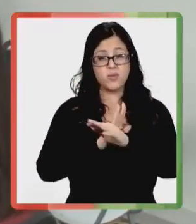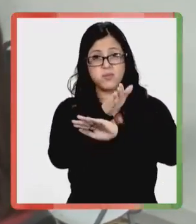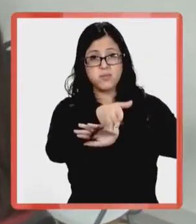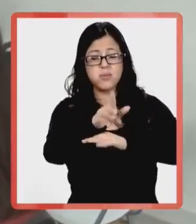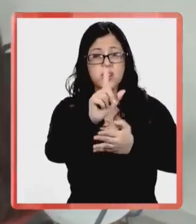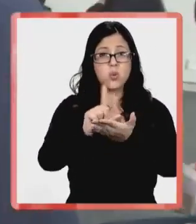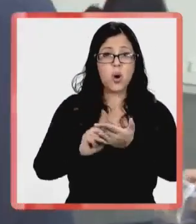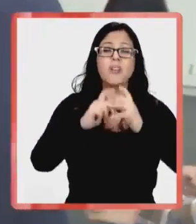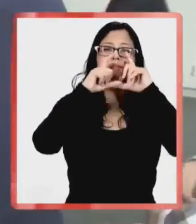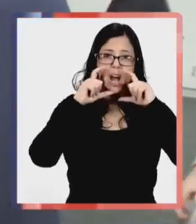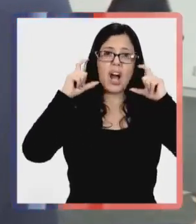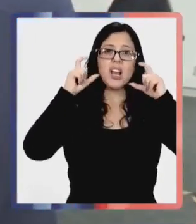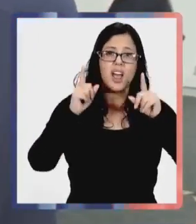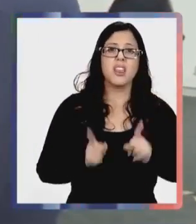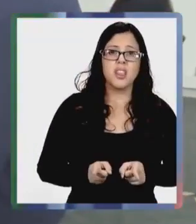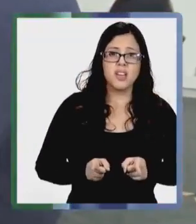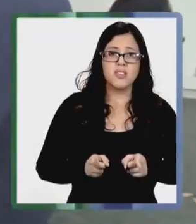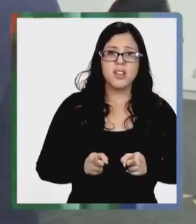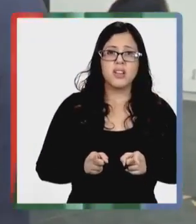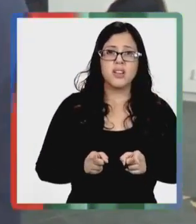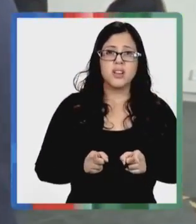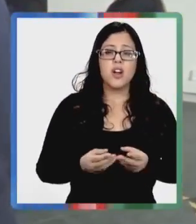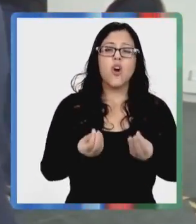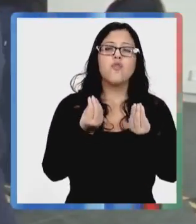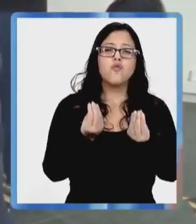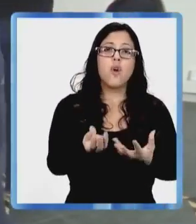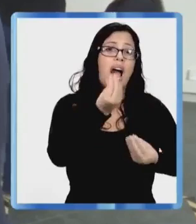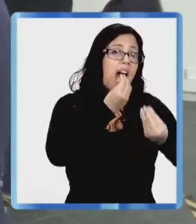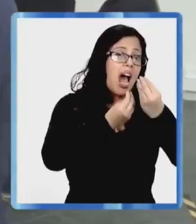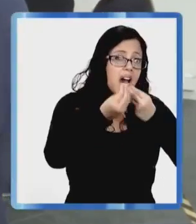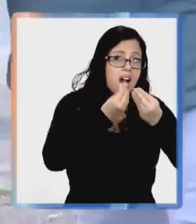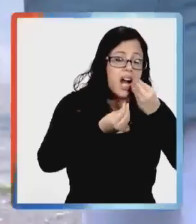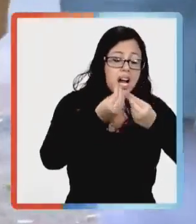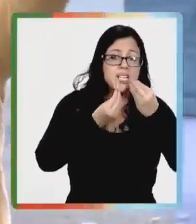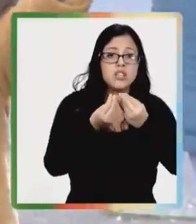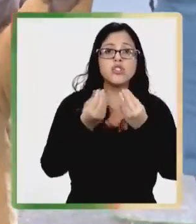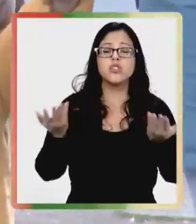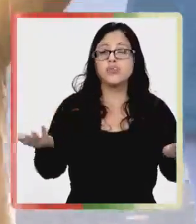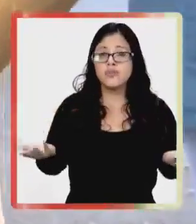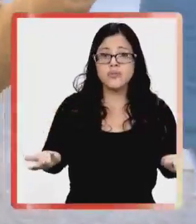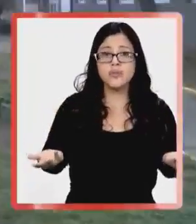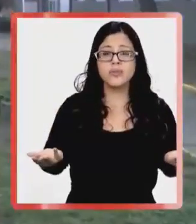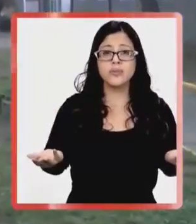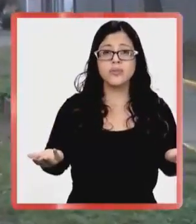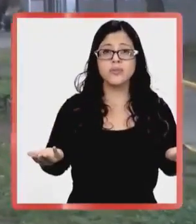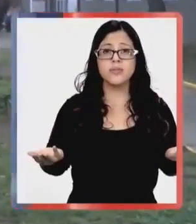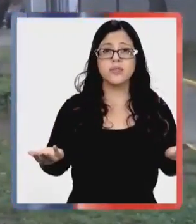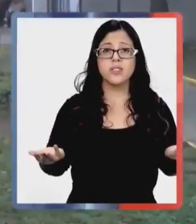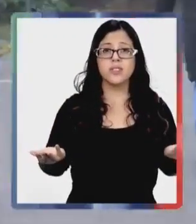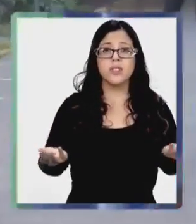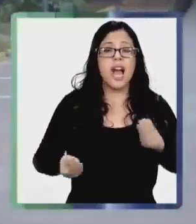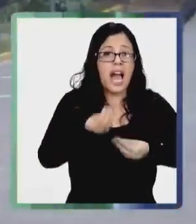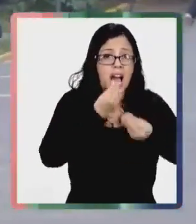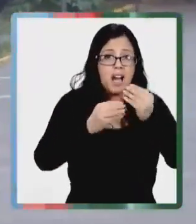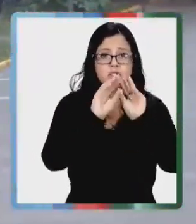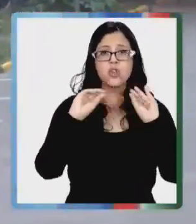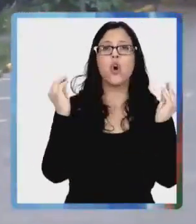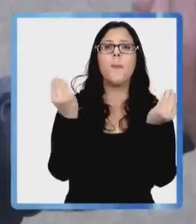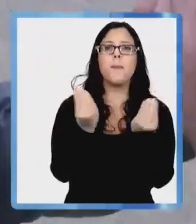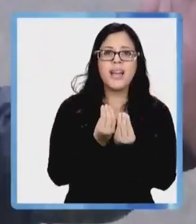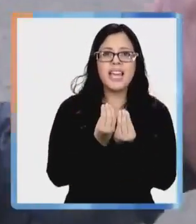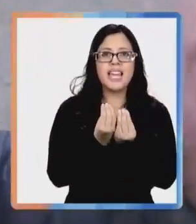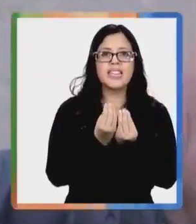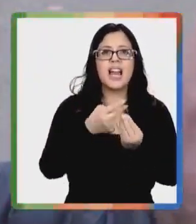lugares, usar mascarilla. La buena alimentación. La buena alimentación significa alimentación